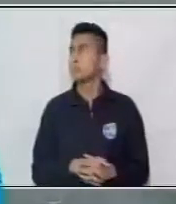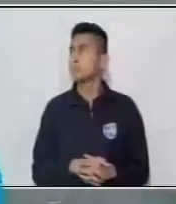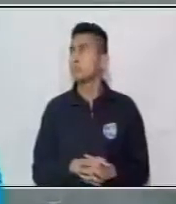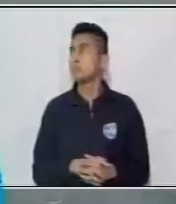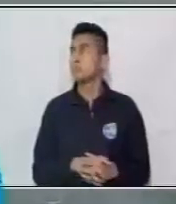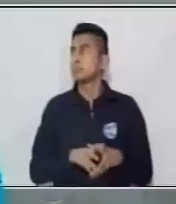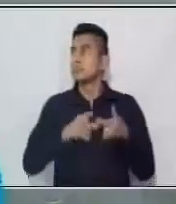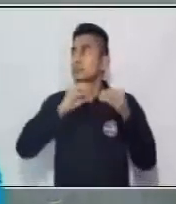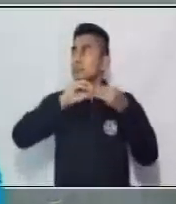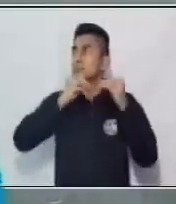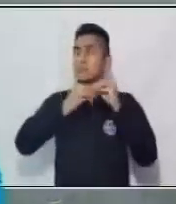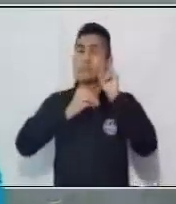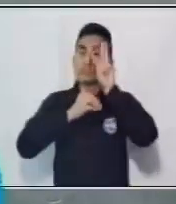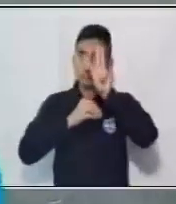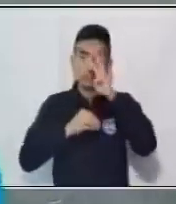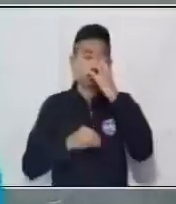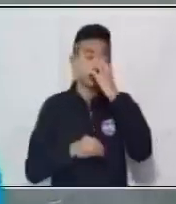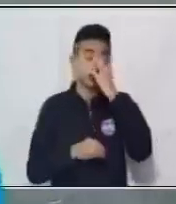El 3. Yo tomé